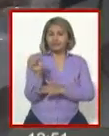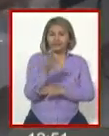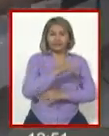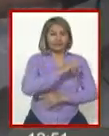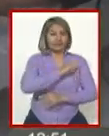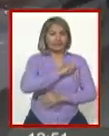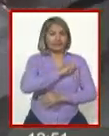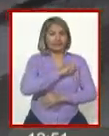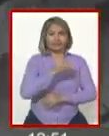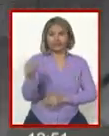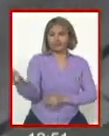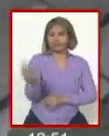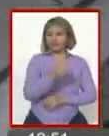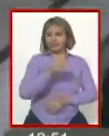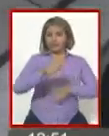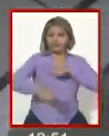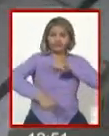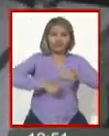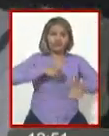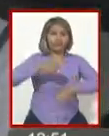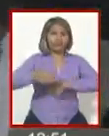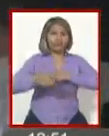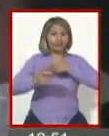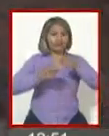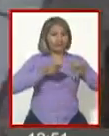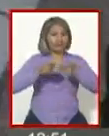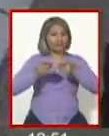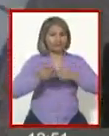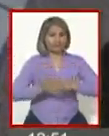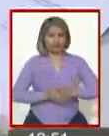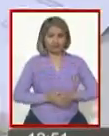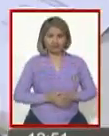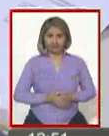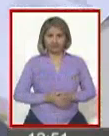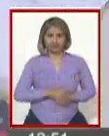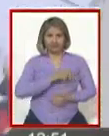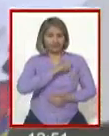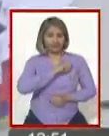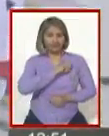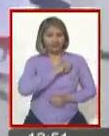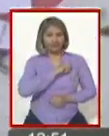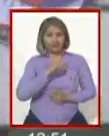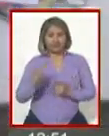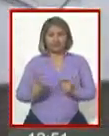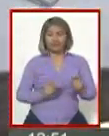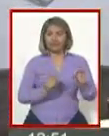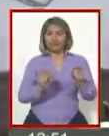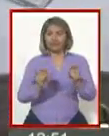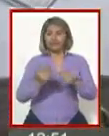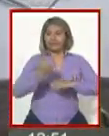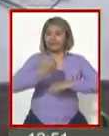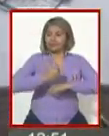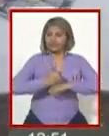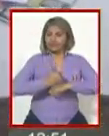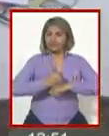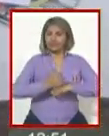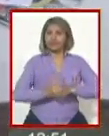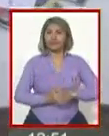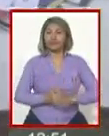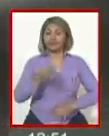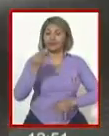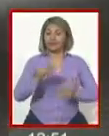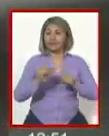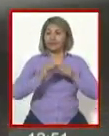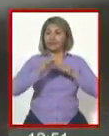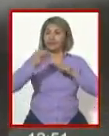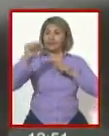policía. Estamos patrullando en bicicleta, estamos controlando con las patrullas, la policía turística está presente ahí. Tienen que, si